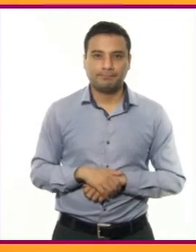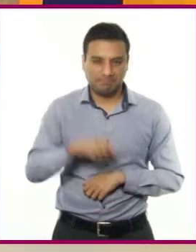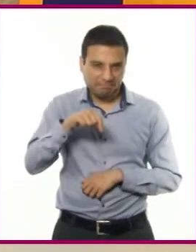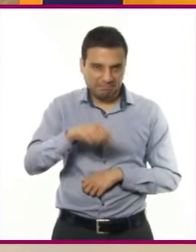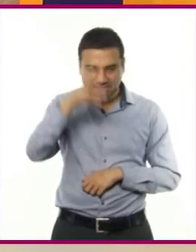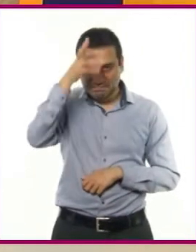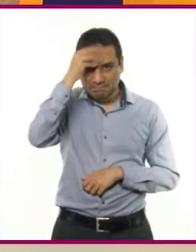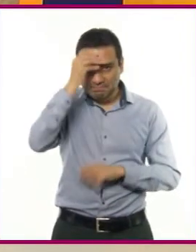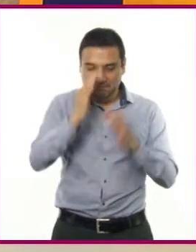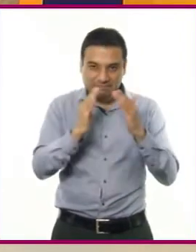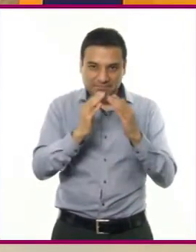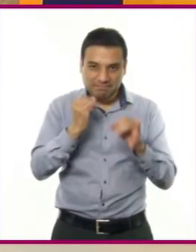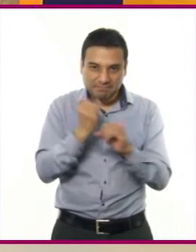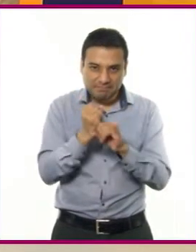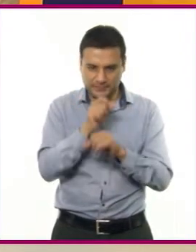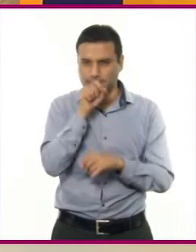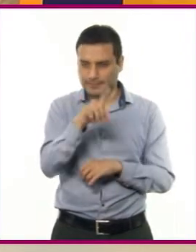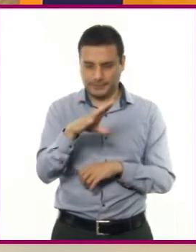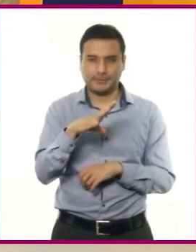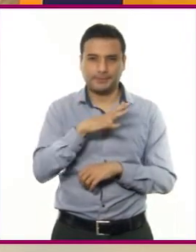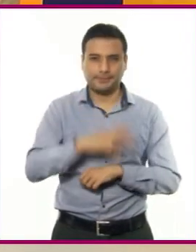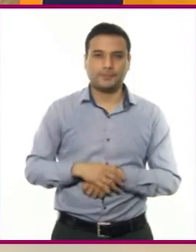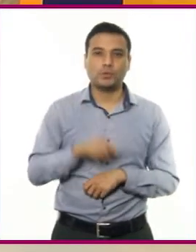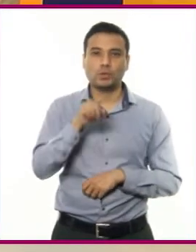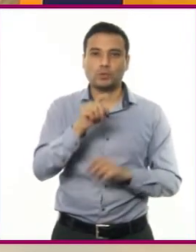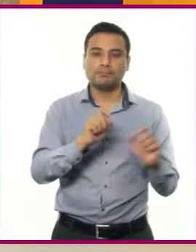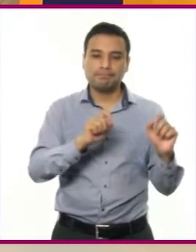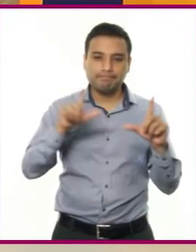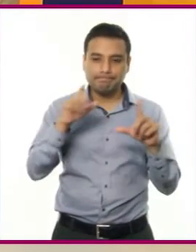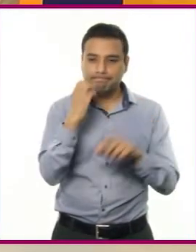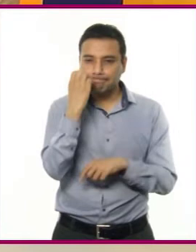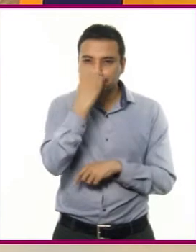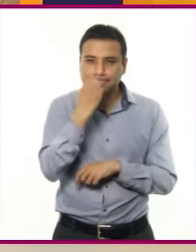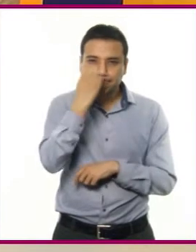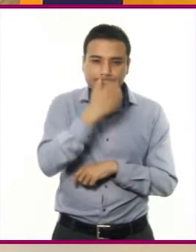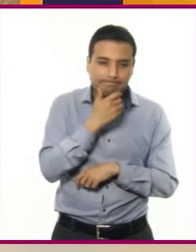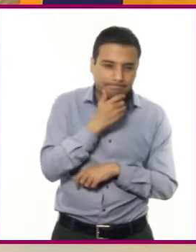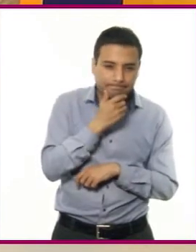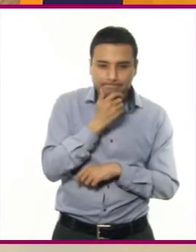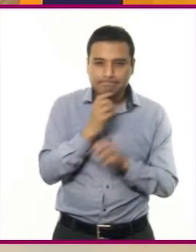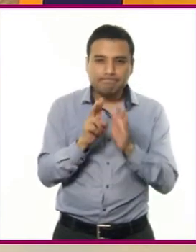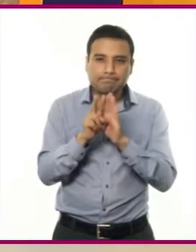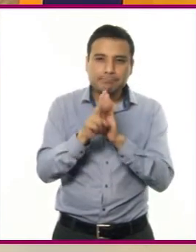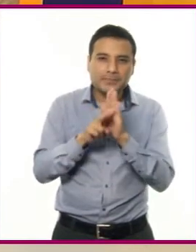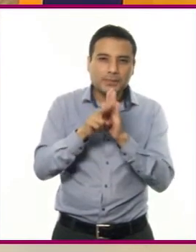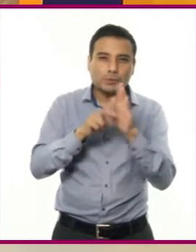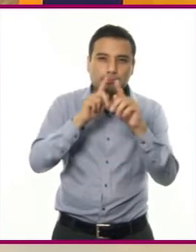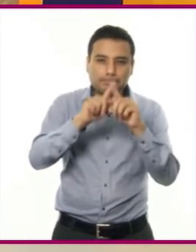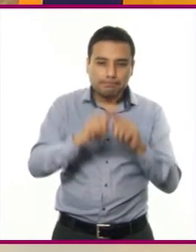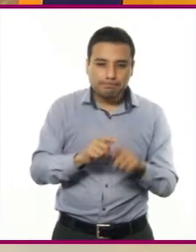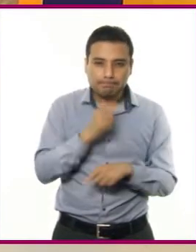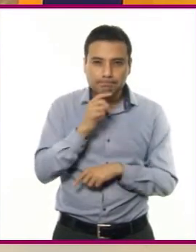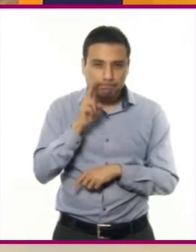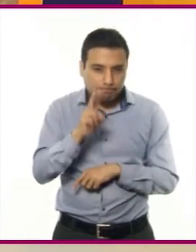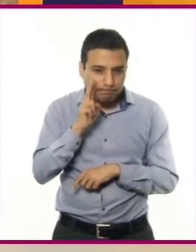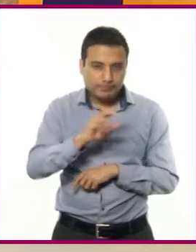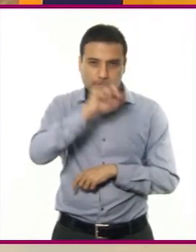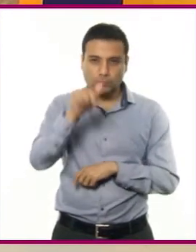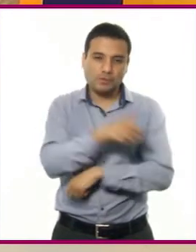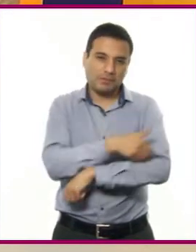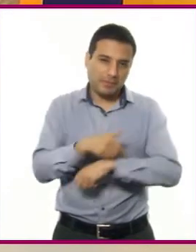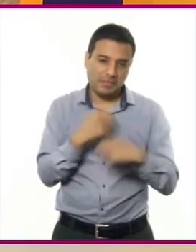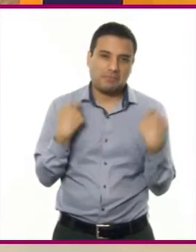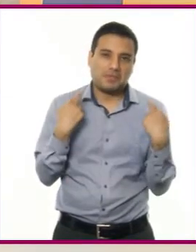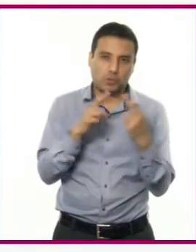Casa. Observen, analicen y reflexionen en torno a los videos y coméntenlos con su familia,